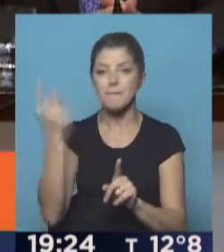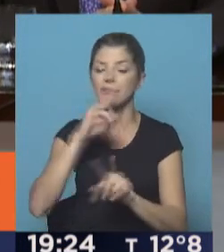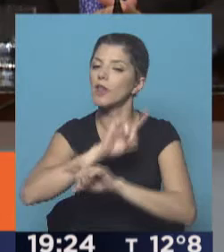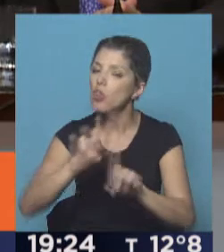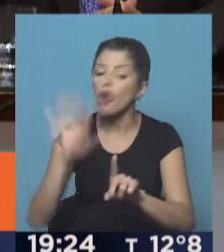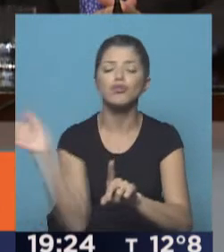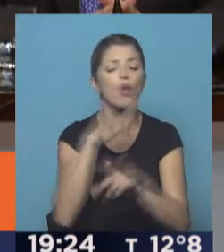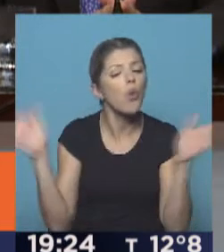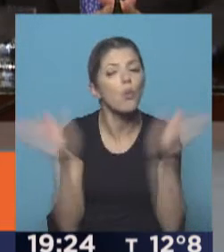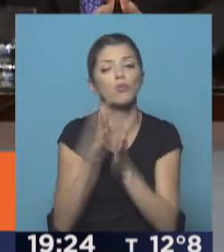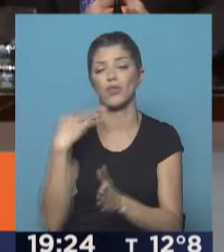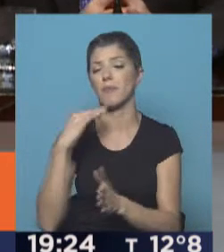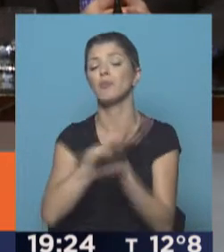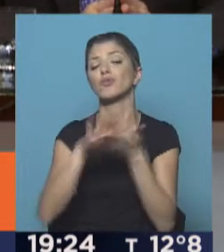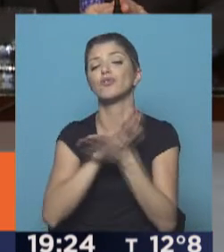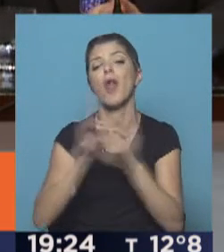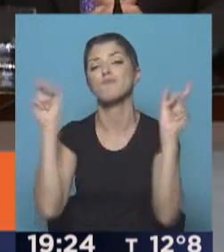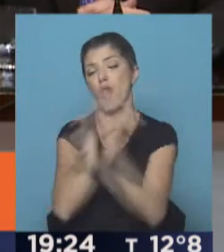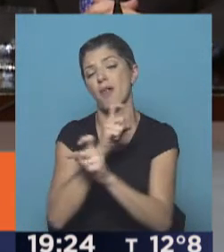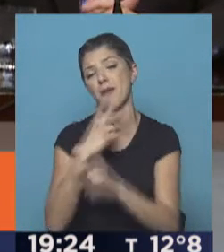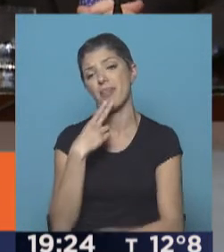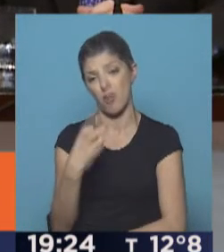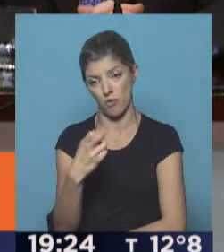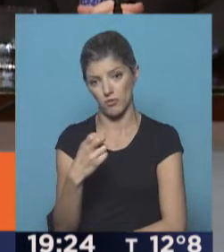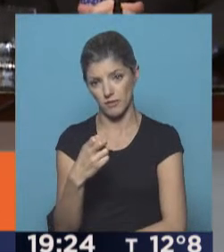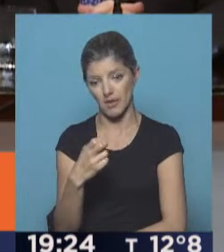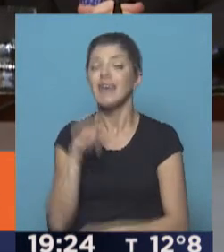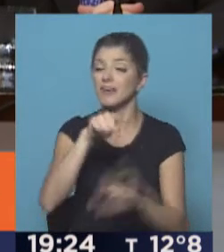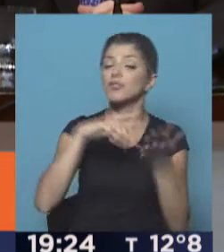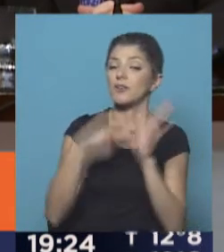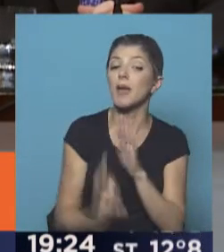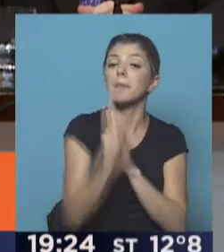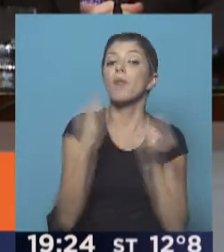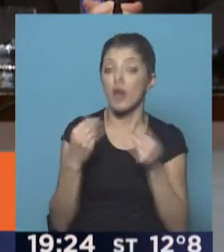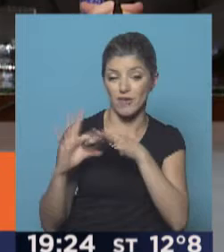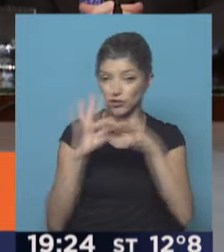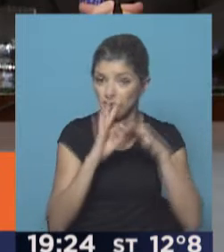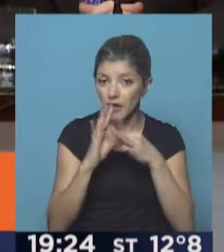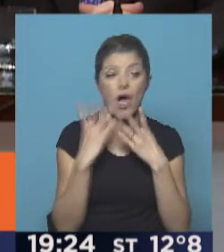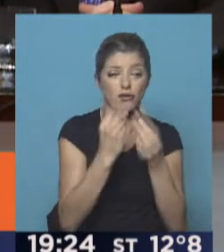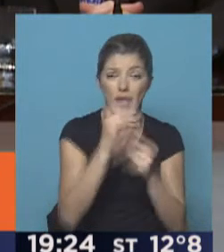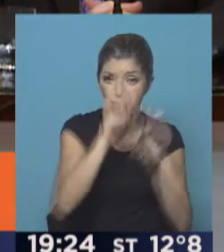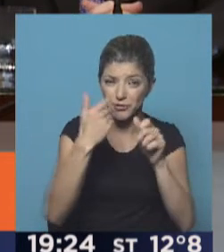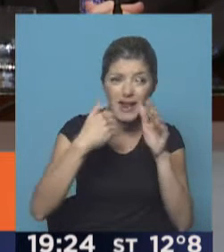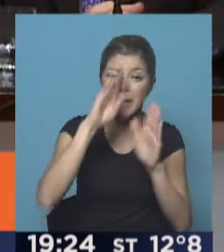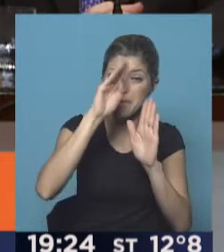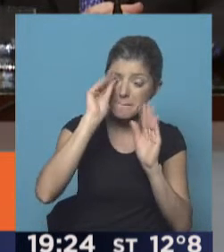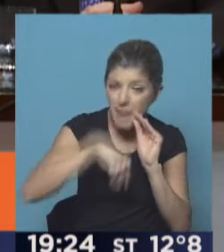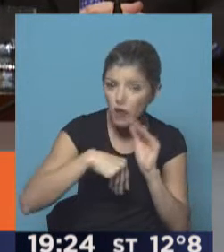salir juntos de este problema energético. Y eso implica, por un lado, ser solidarios con lo que menos tienen, que es todo